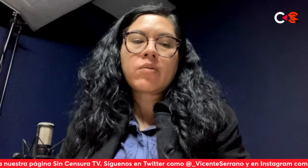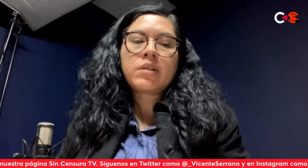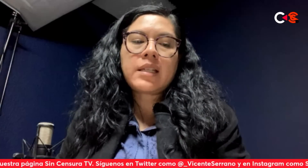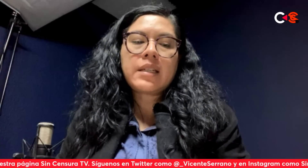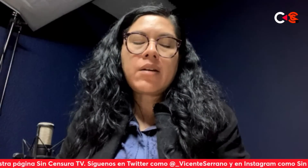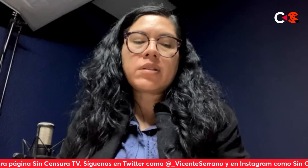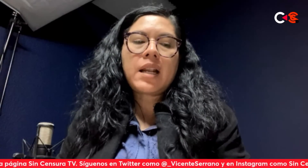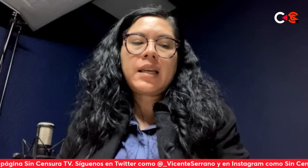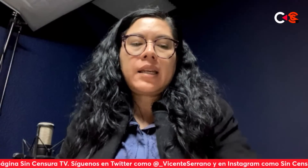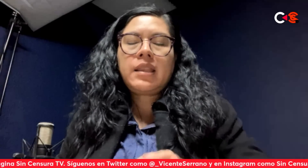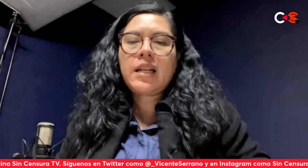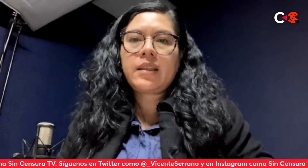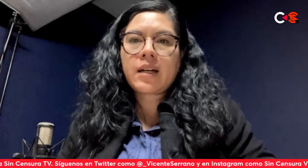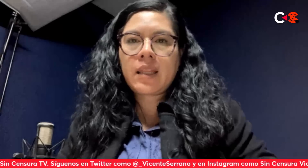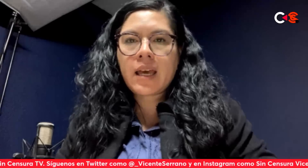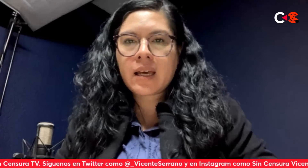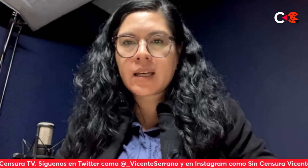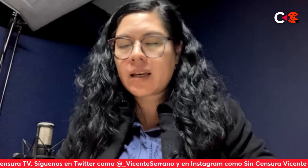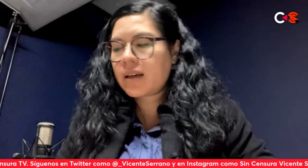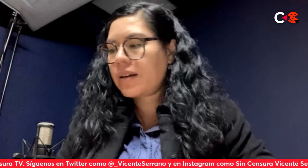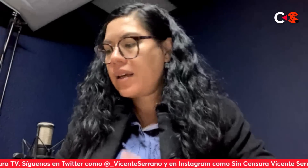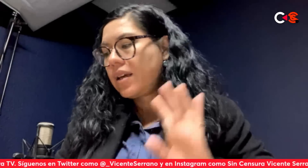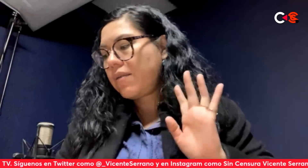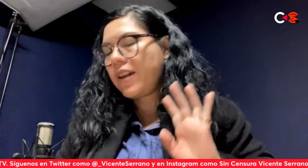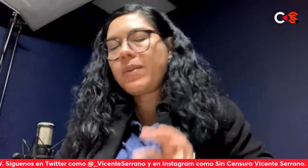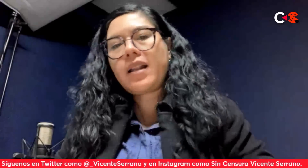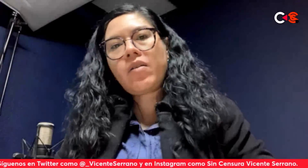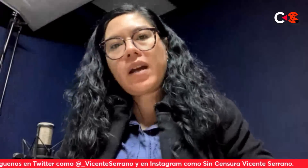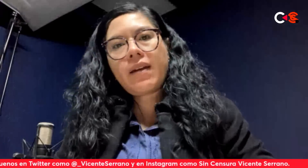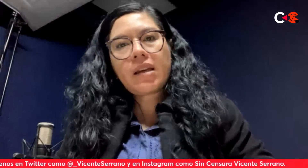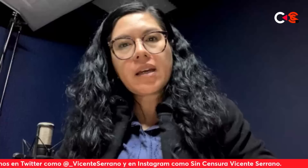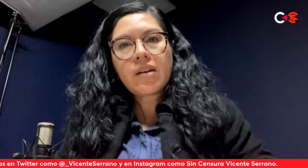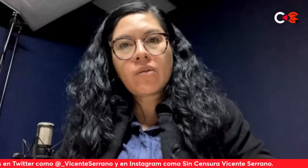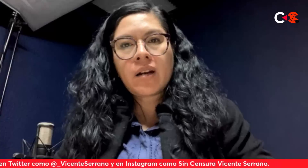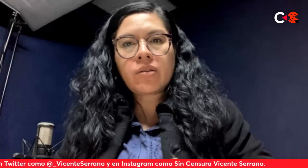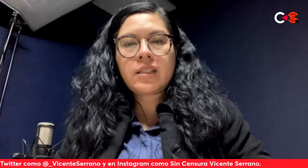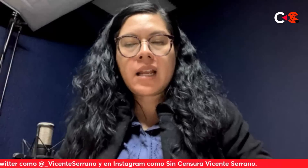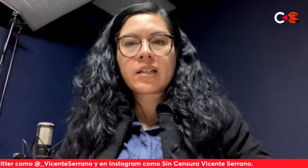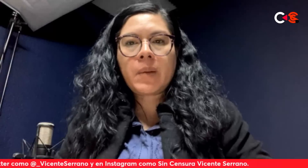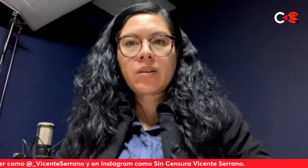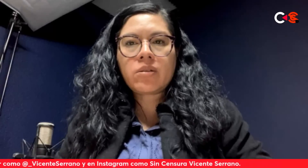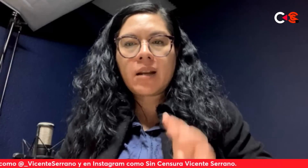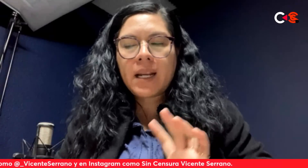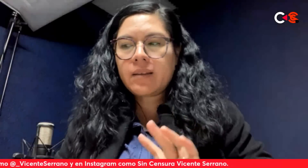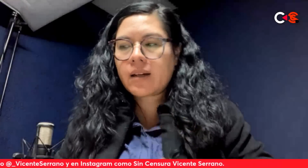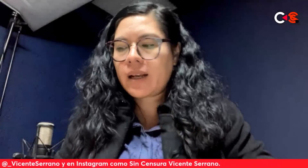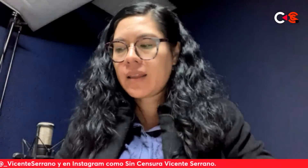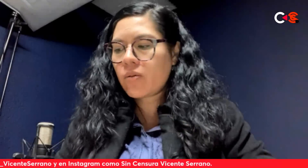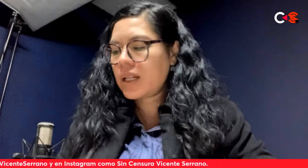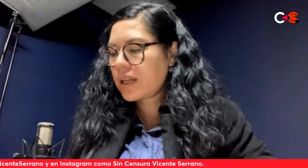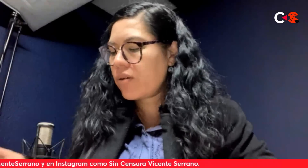Esta circunstancia, o sea, le quita el internet a Felipe Calderón cada que hay una noticia al respecto. Se le va